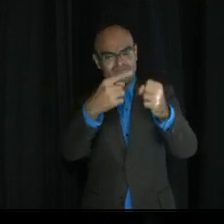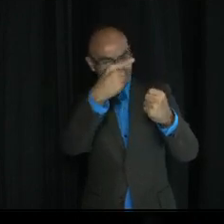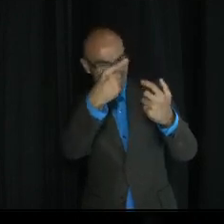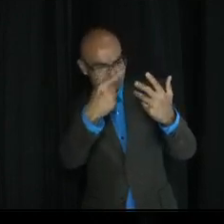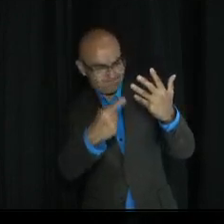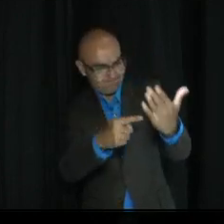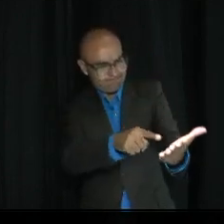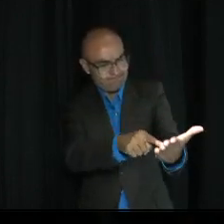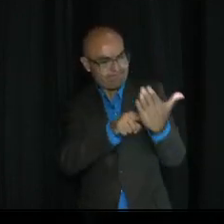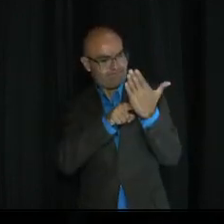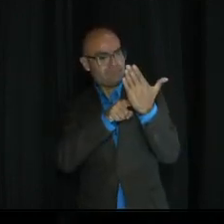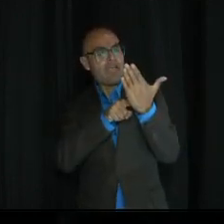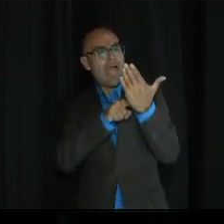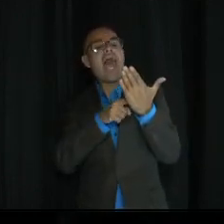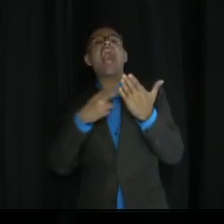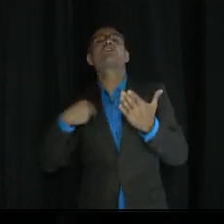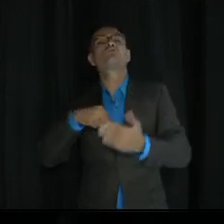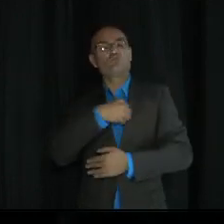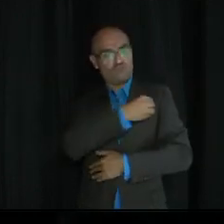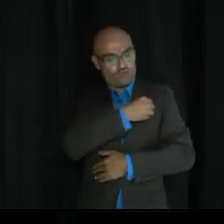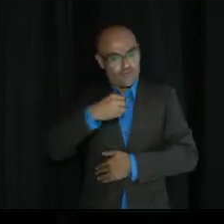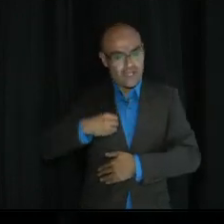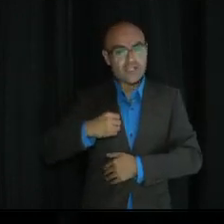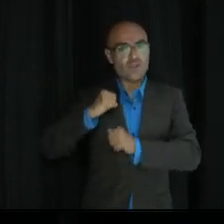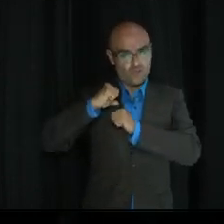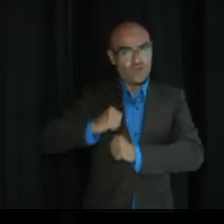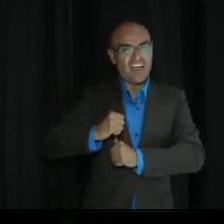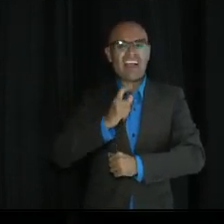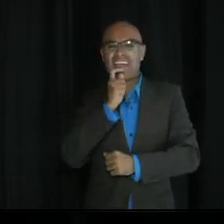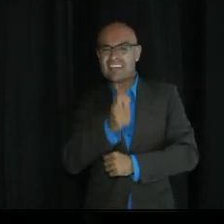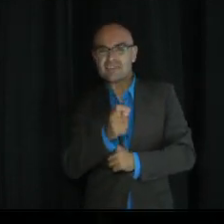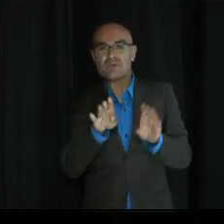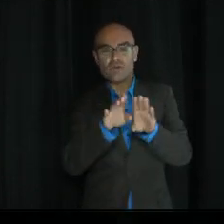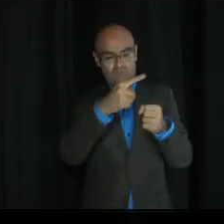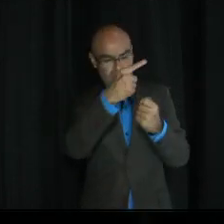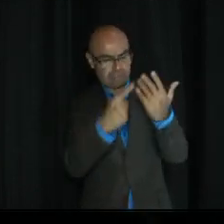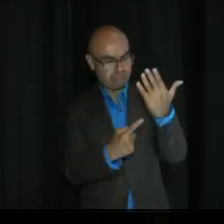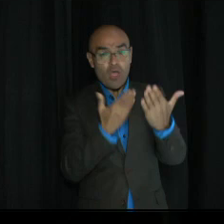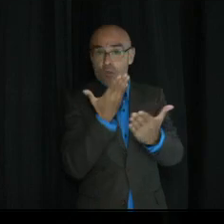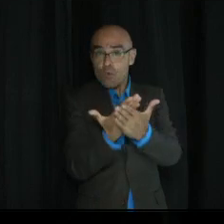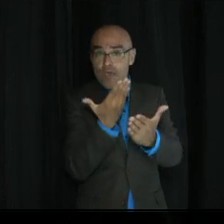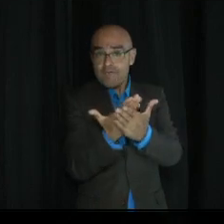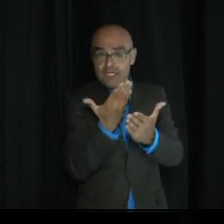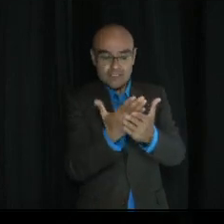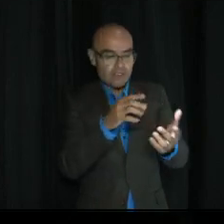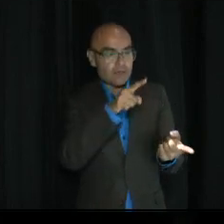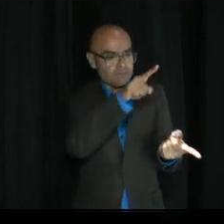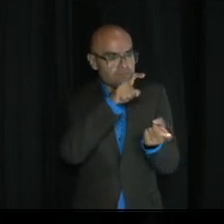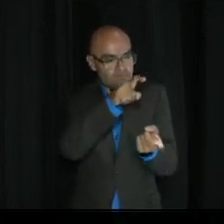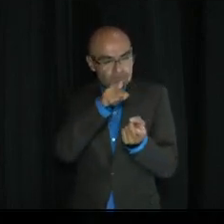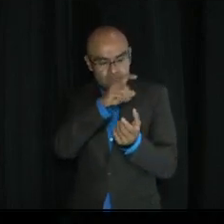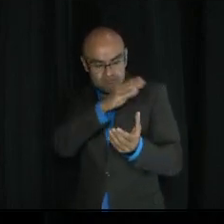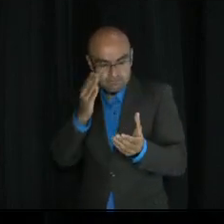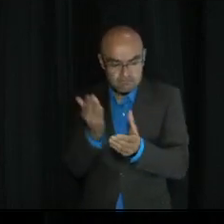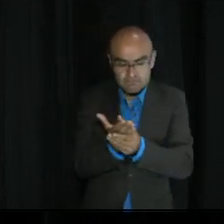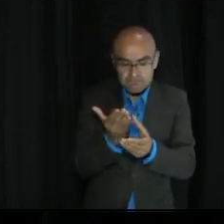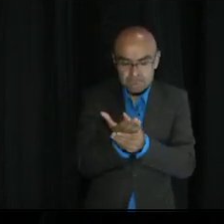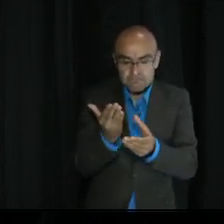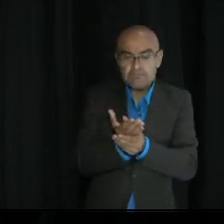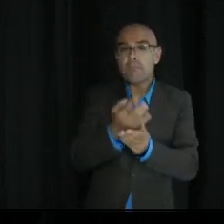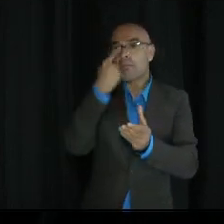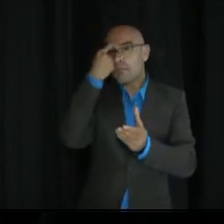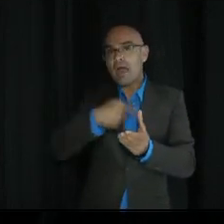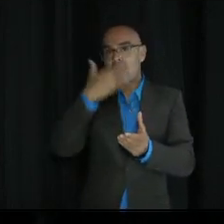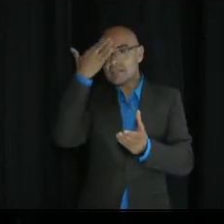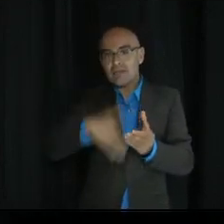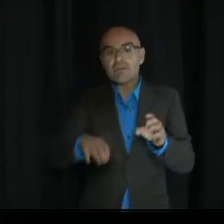tarea o nuestra obligación en este caso es recabar esos datos de prueba que ustedes nos están dando a conocer respecto de un posible hecho